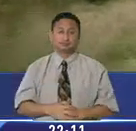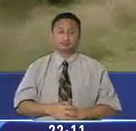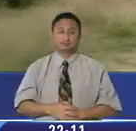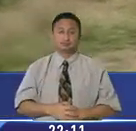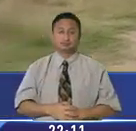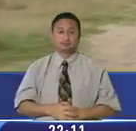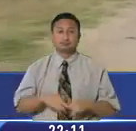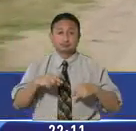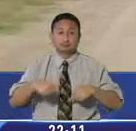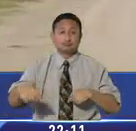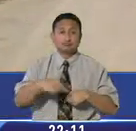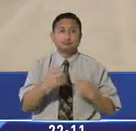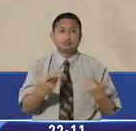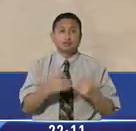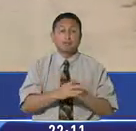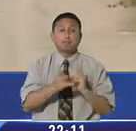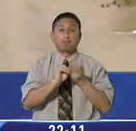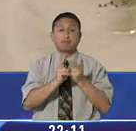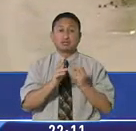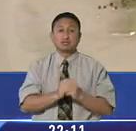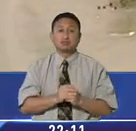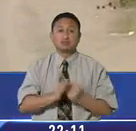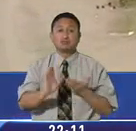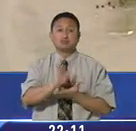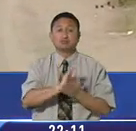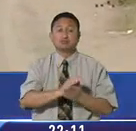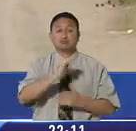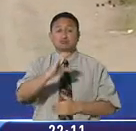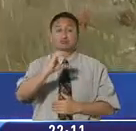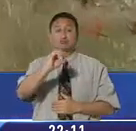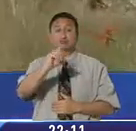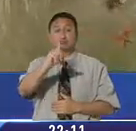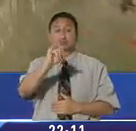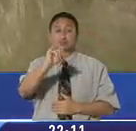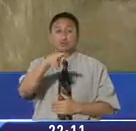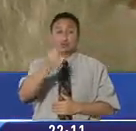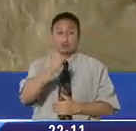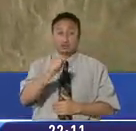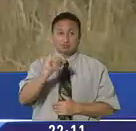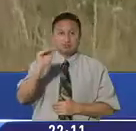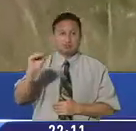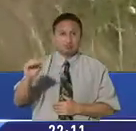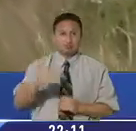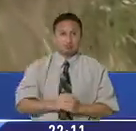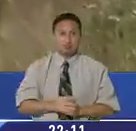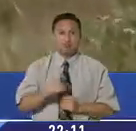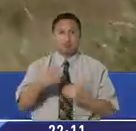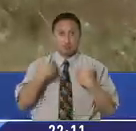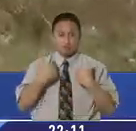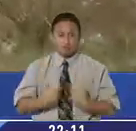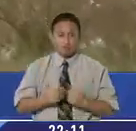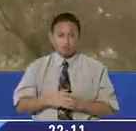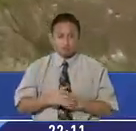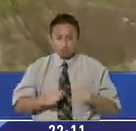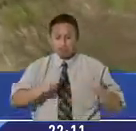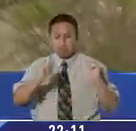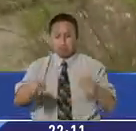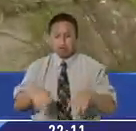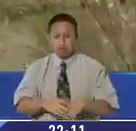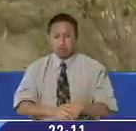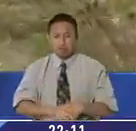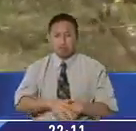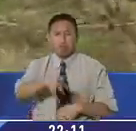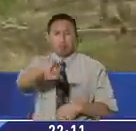Las alarmas se activaron cuando los vecinos del barrio Colinas del Valle fueron quienes alertaron de la presencia de un cuerpo boca abajo tendido en un